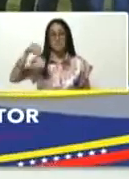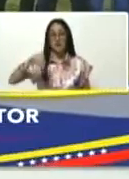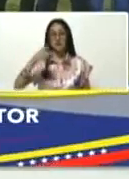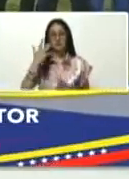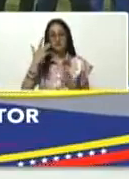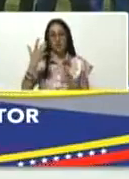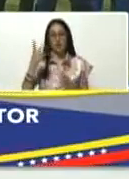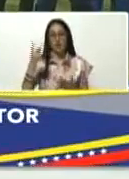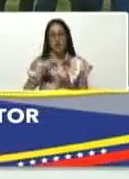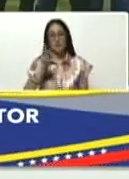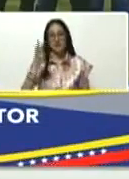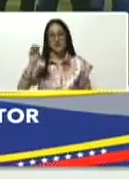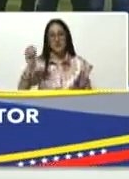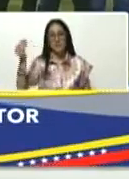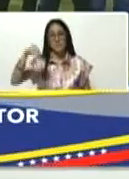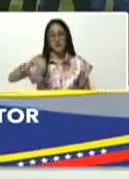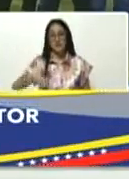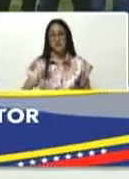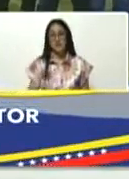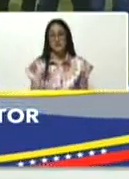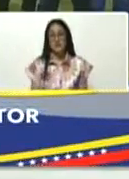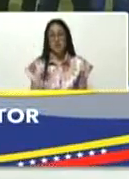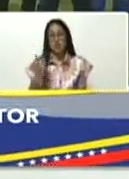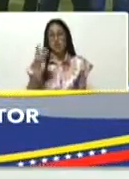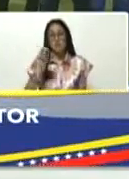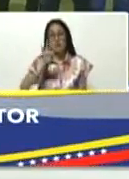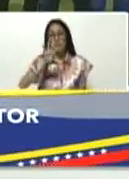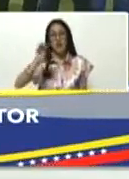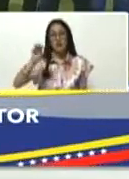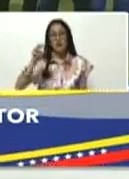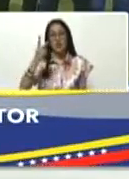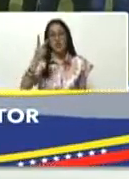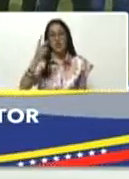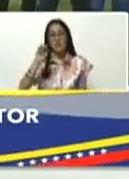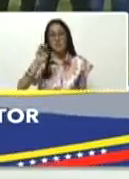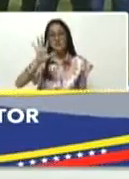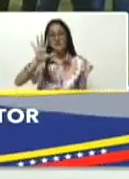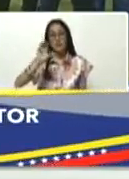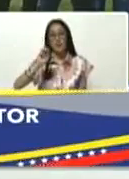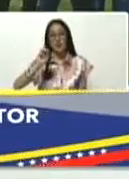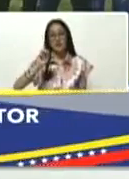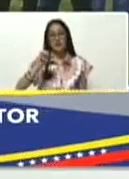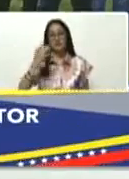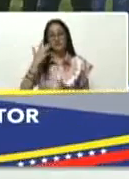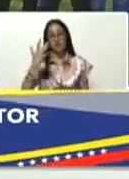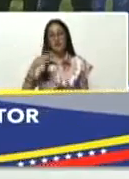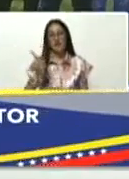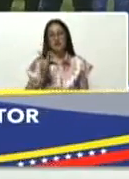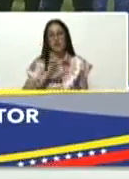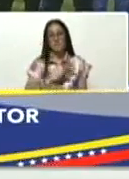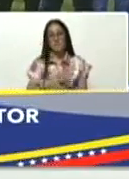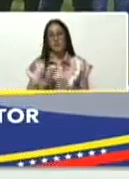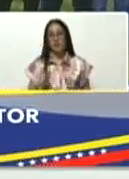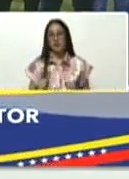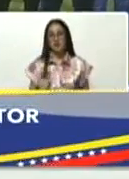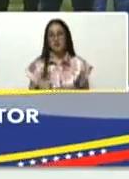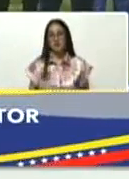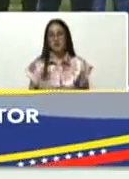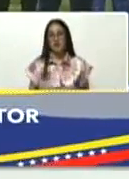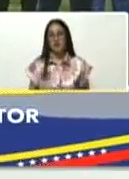el 2030 y más, 2040, 2050, visualizando la Venezuela potencia